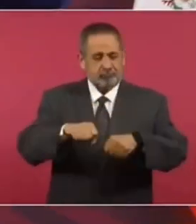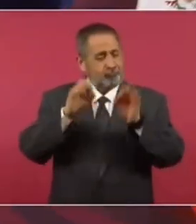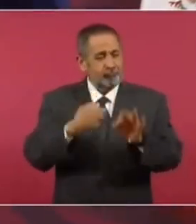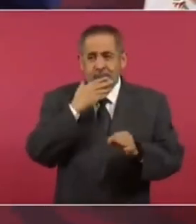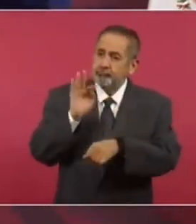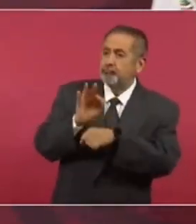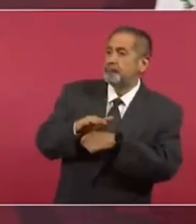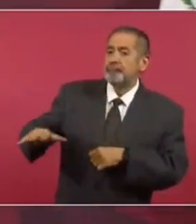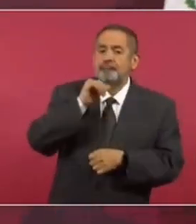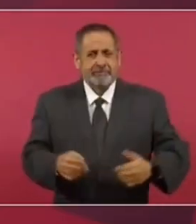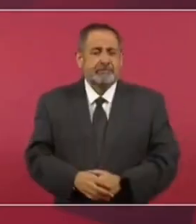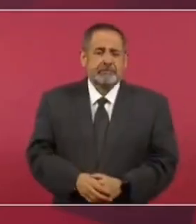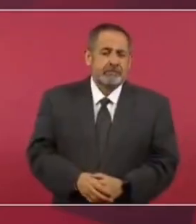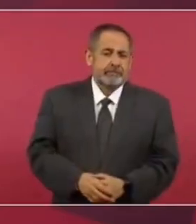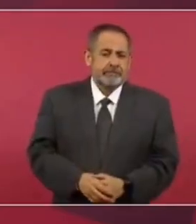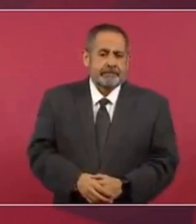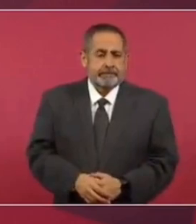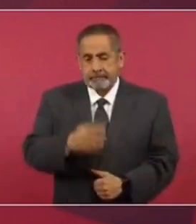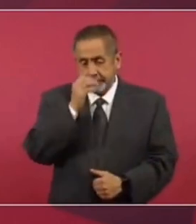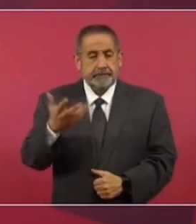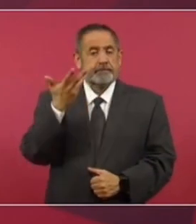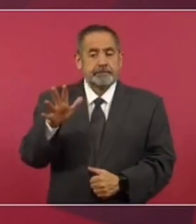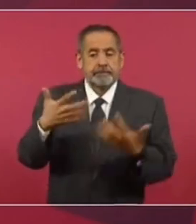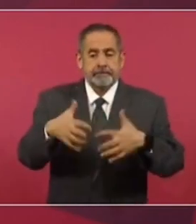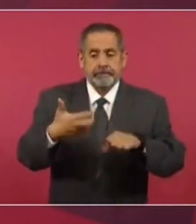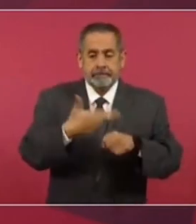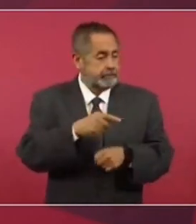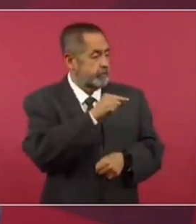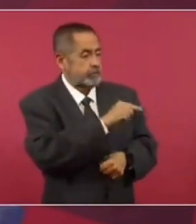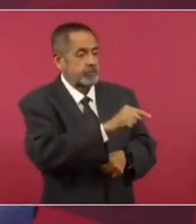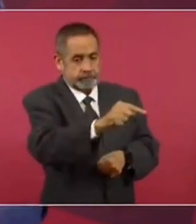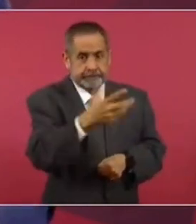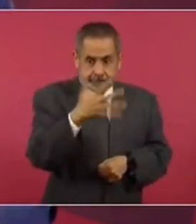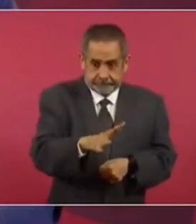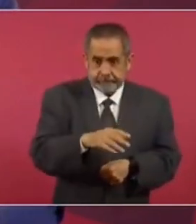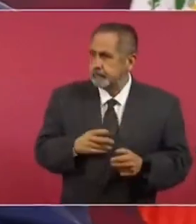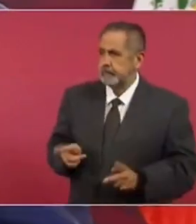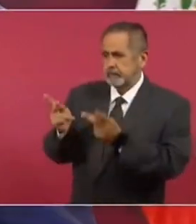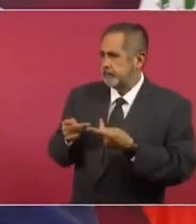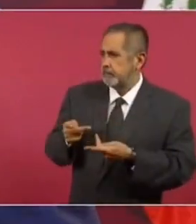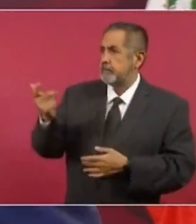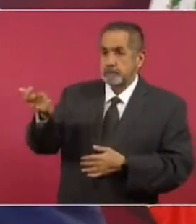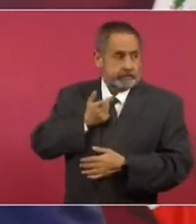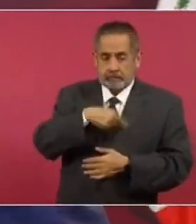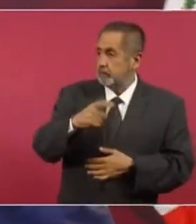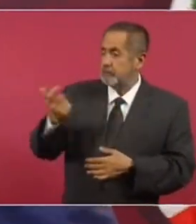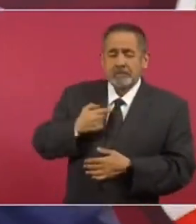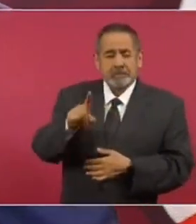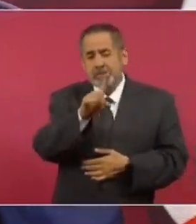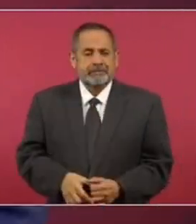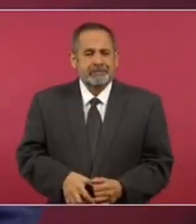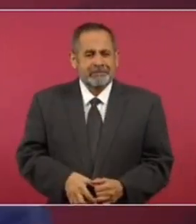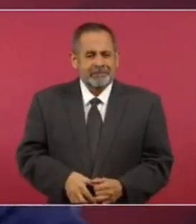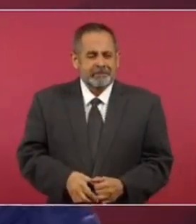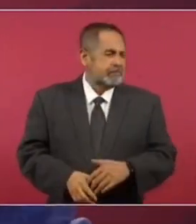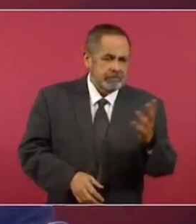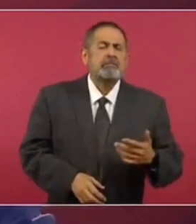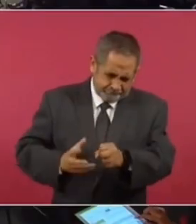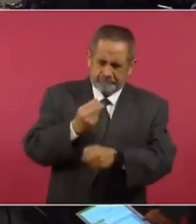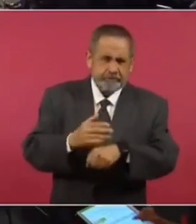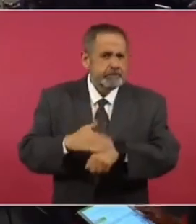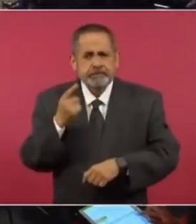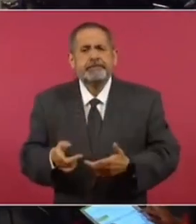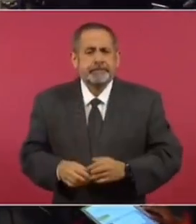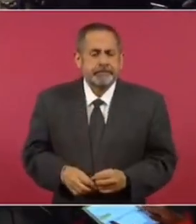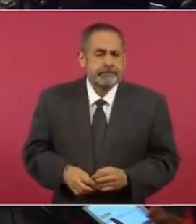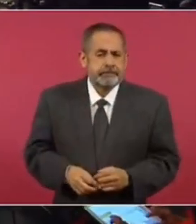ahora, a defender el Seguro Popular. 10 empresas le vendían al gobierno 100,000 millones de pesos en medicinas. Estamos llevando a cabo esta reforma